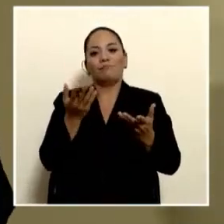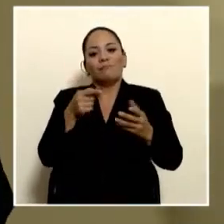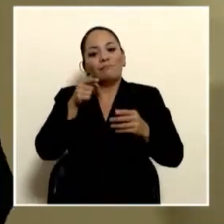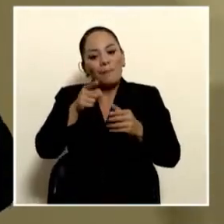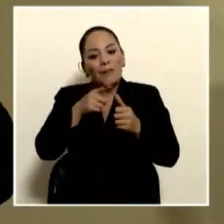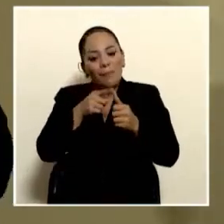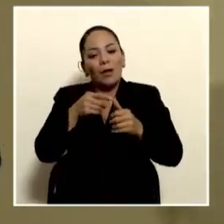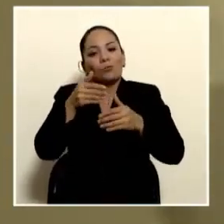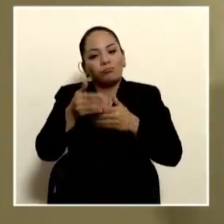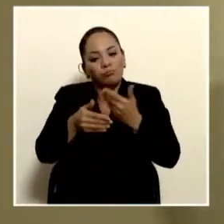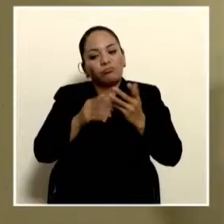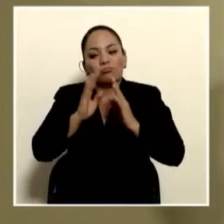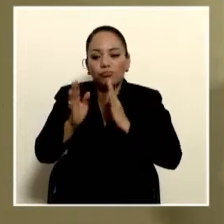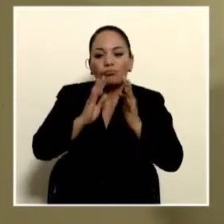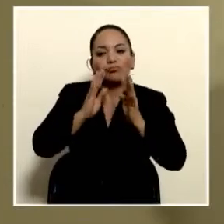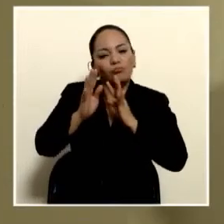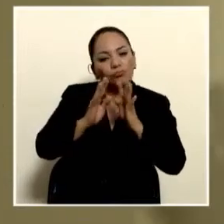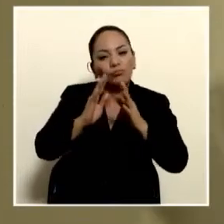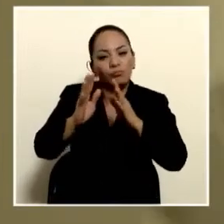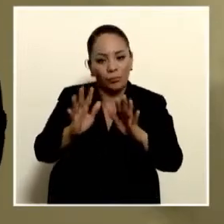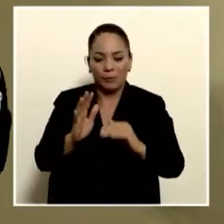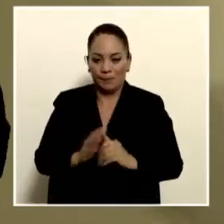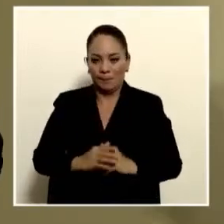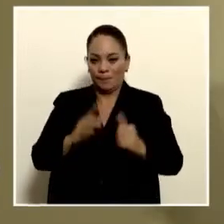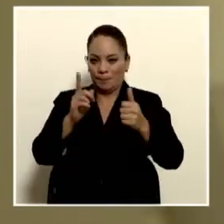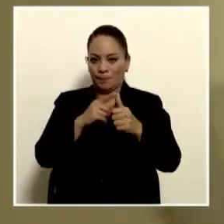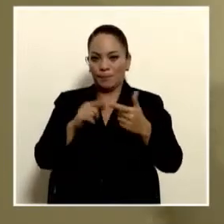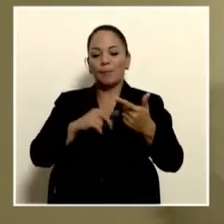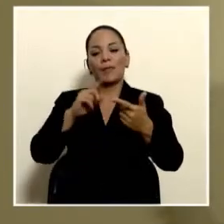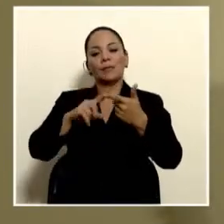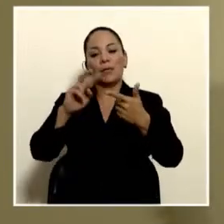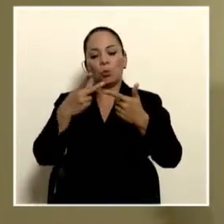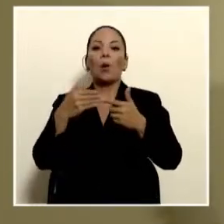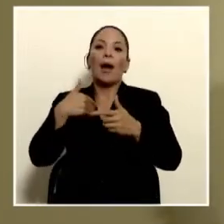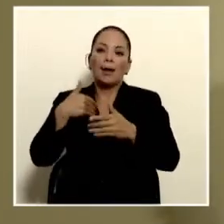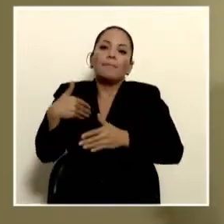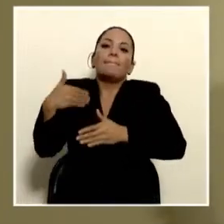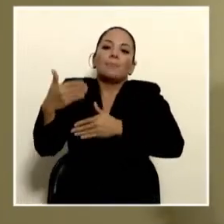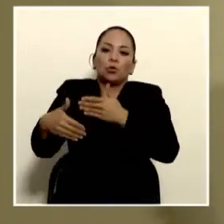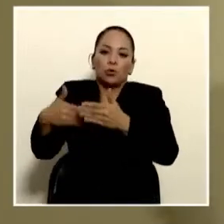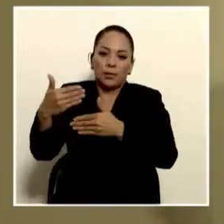conversando. Después están los procesos.